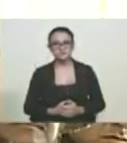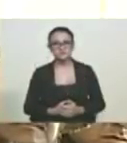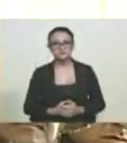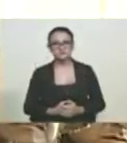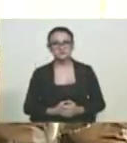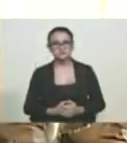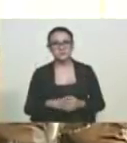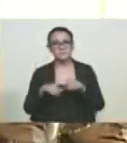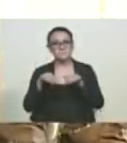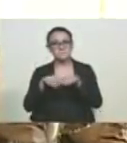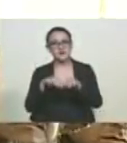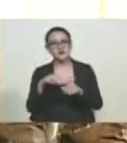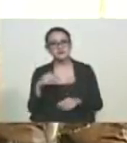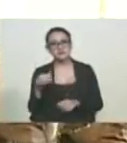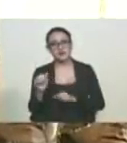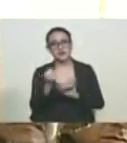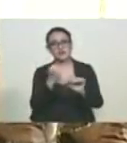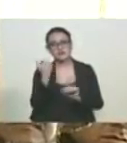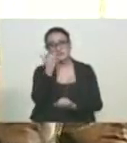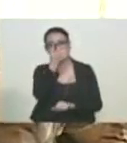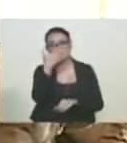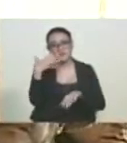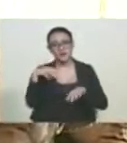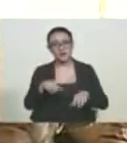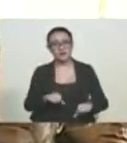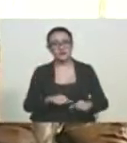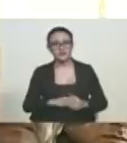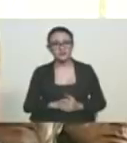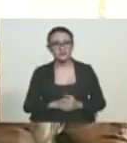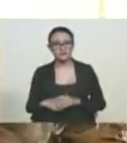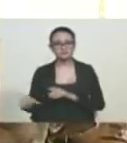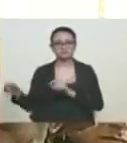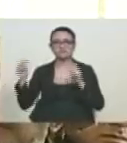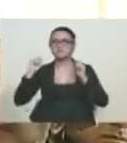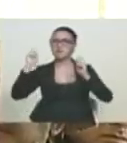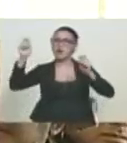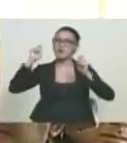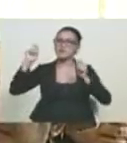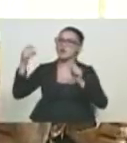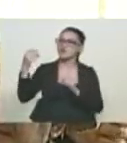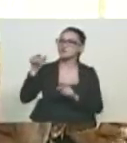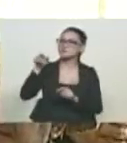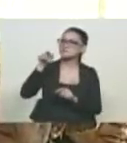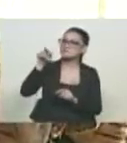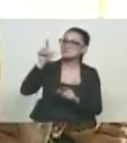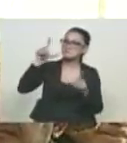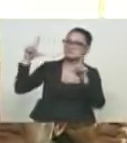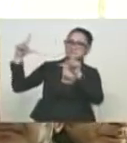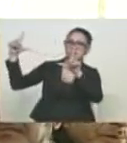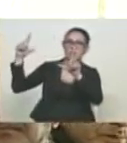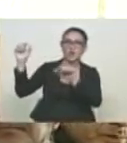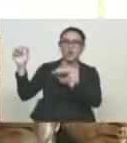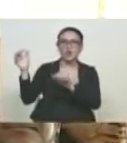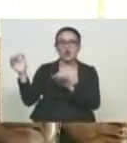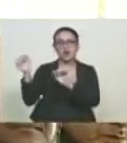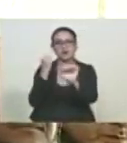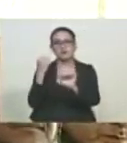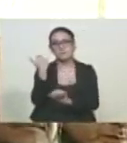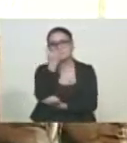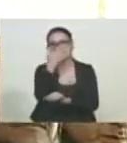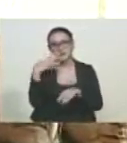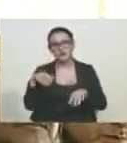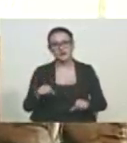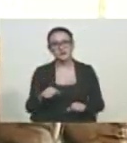Una marcha antiimperialista, con consignas antiimperialistas, porque nosotros entendemos